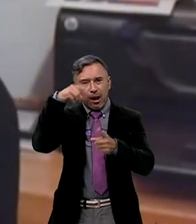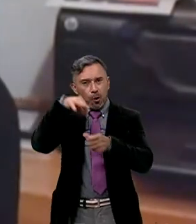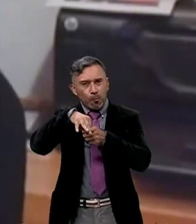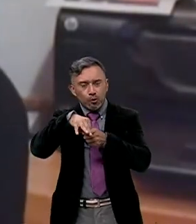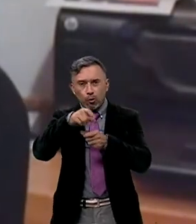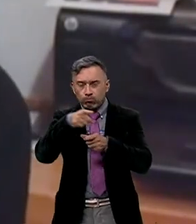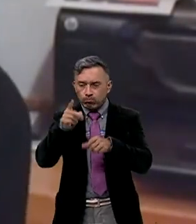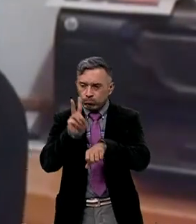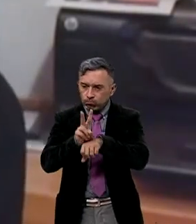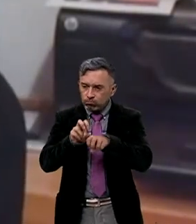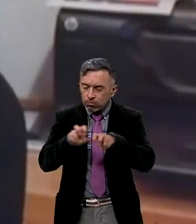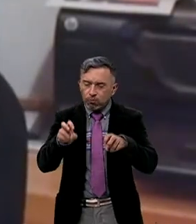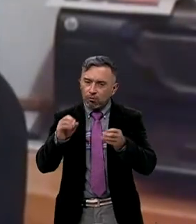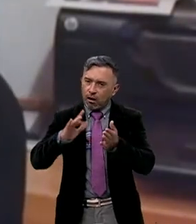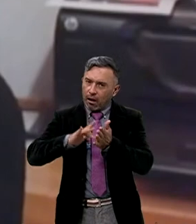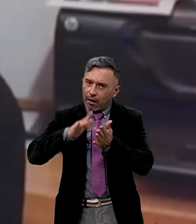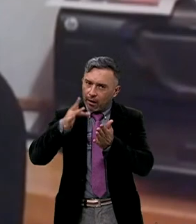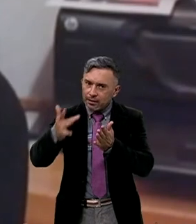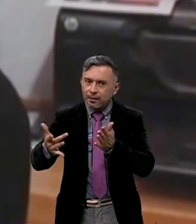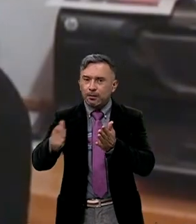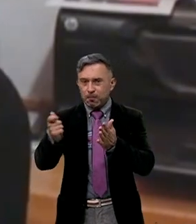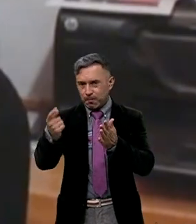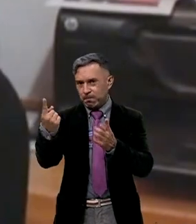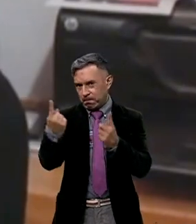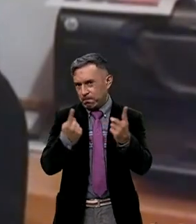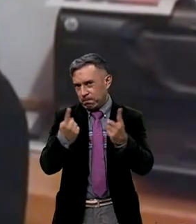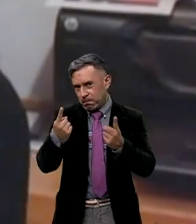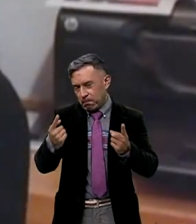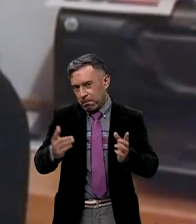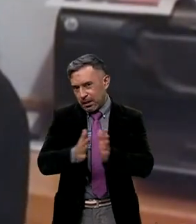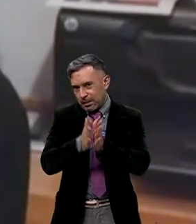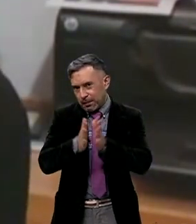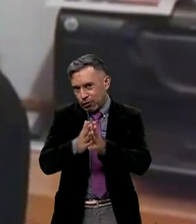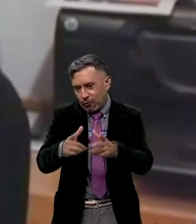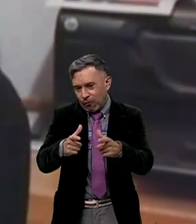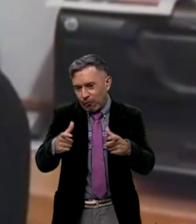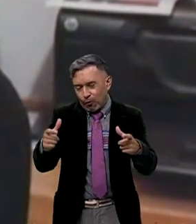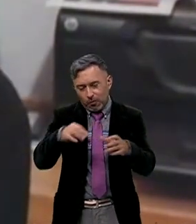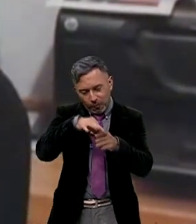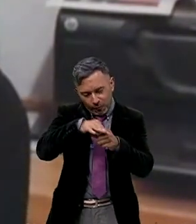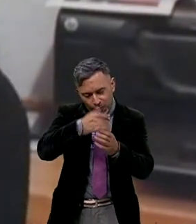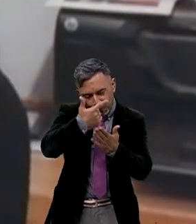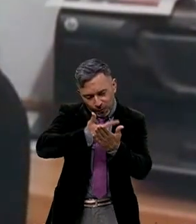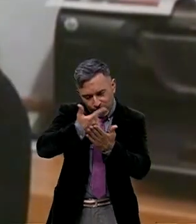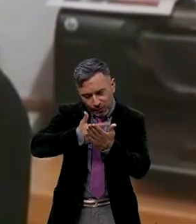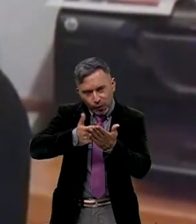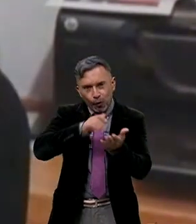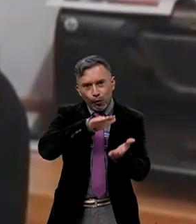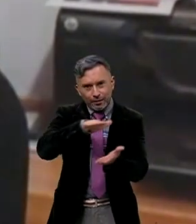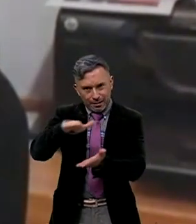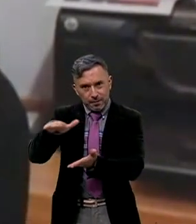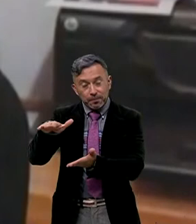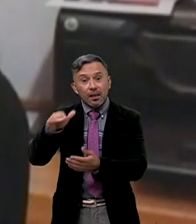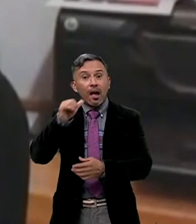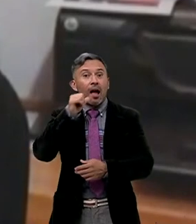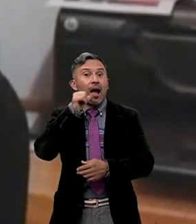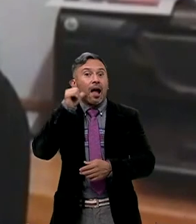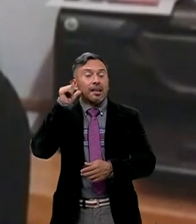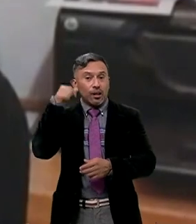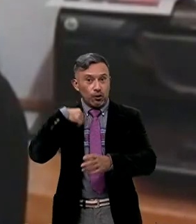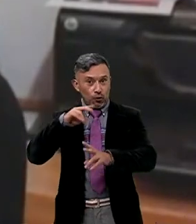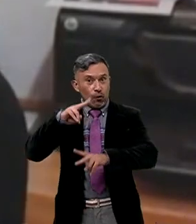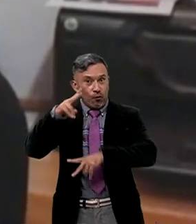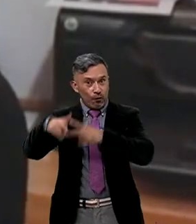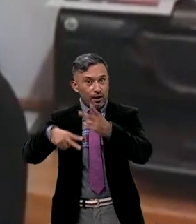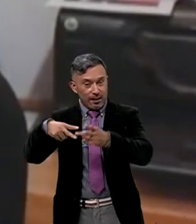este pues ahora sí que la participación y también este contabilizar la de hecho ayer cuando yo fui a participar me